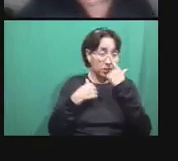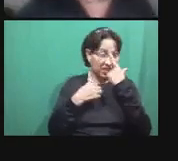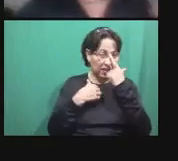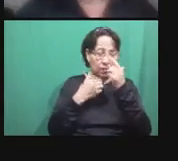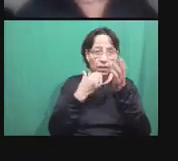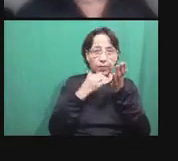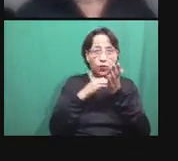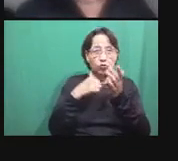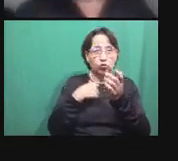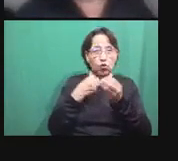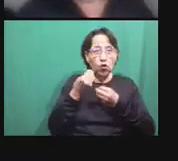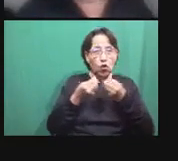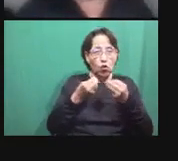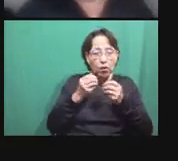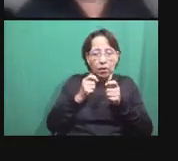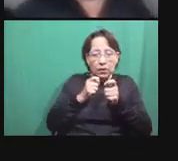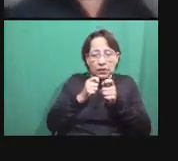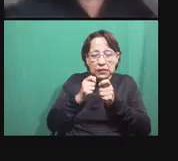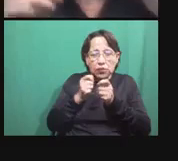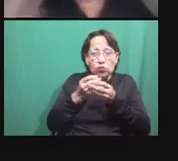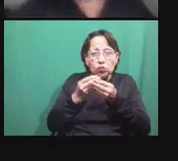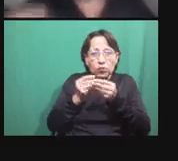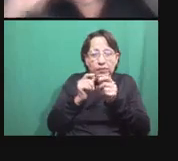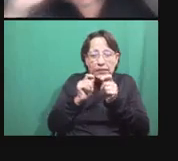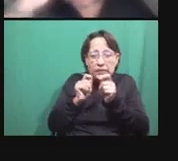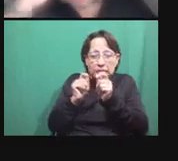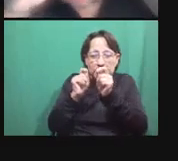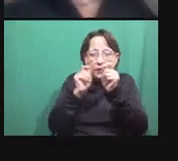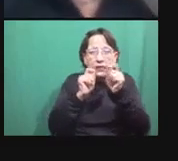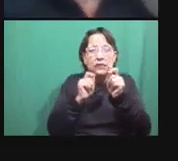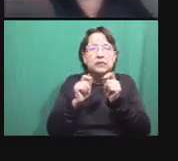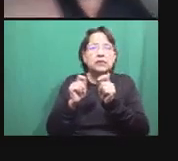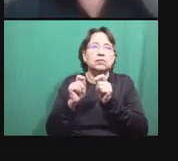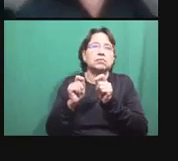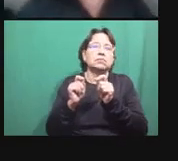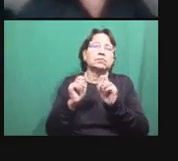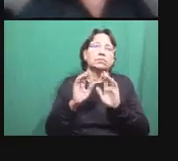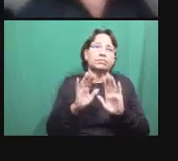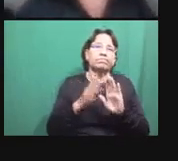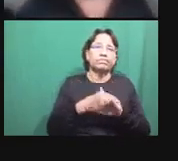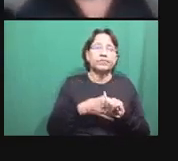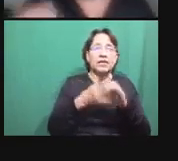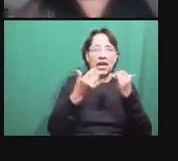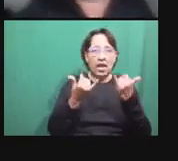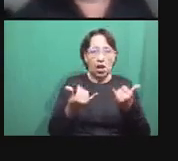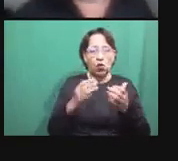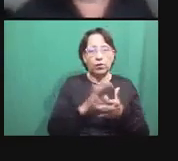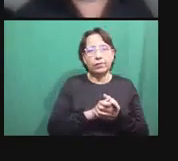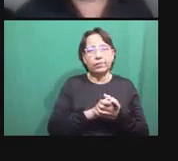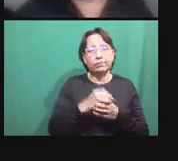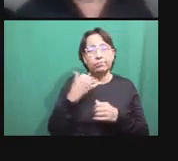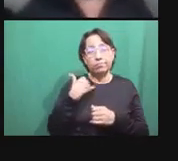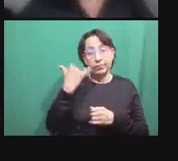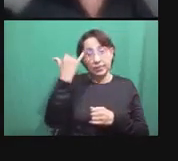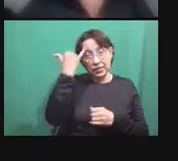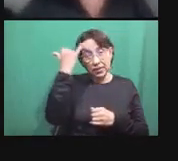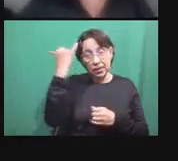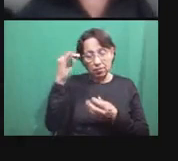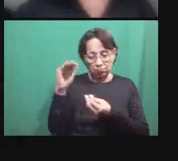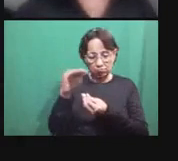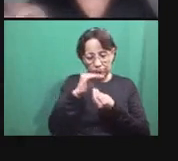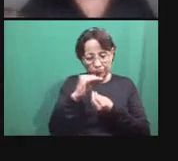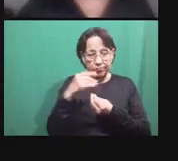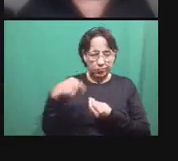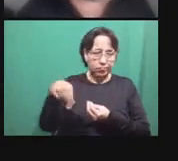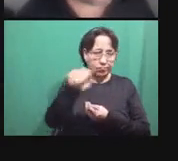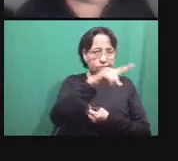Bill literalmente rompe la superficie. Ahora, ¿qué pasa cuando esa idea de lo patrimonial está figurado en